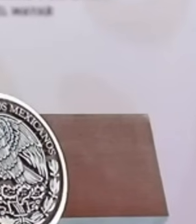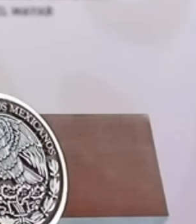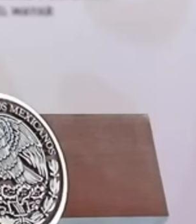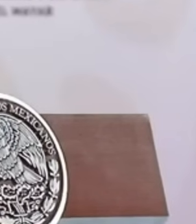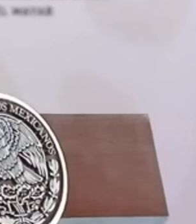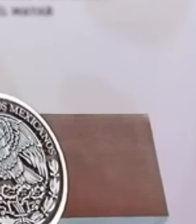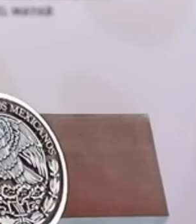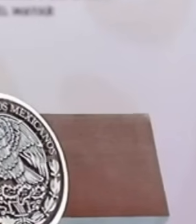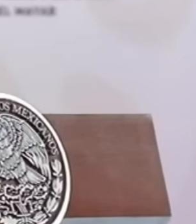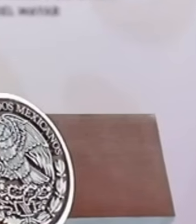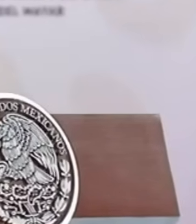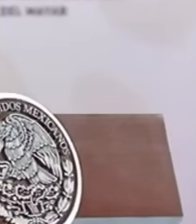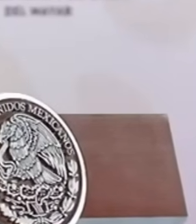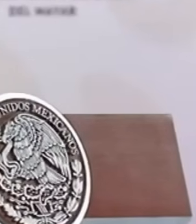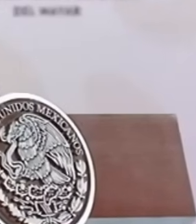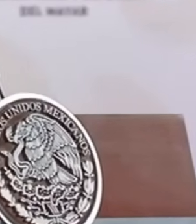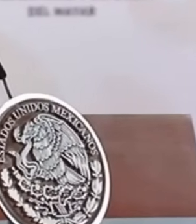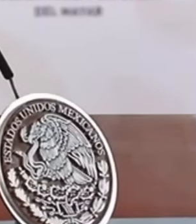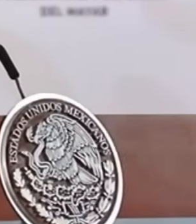Y